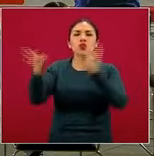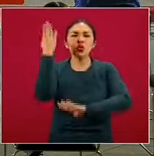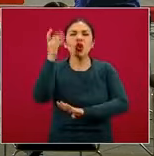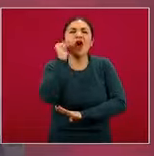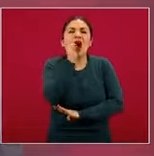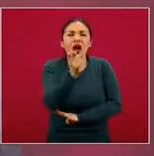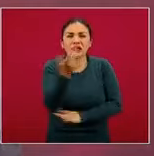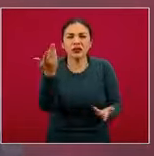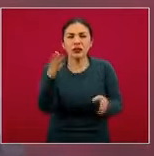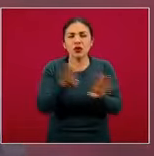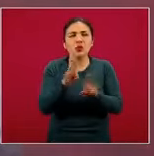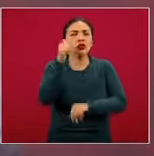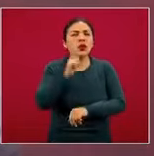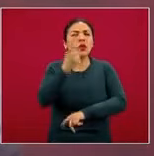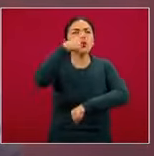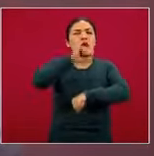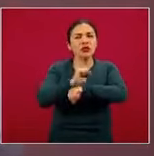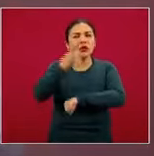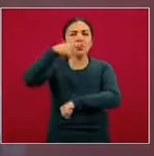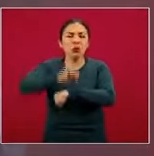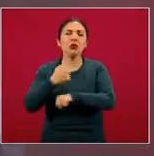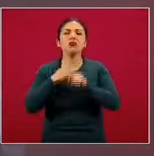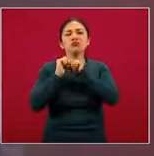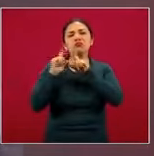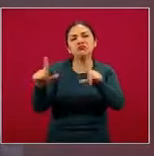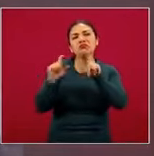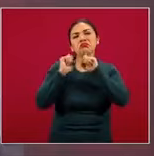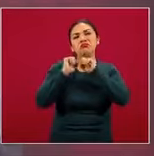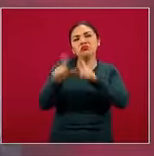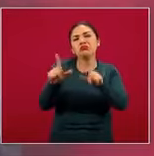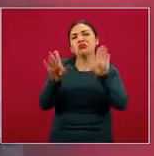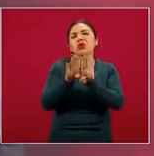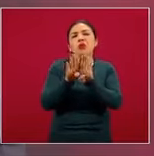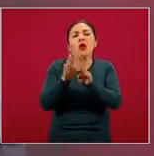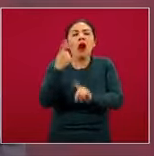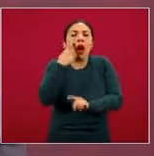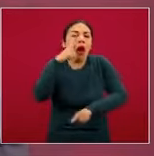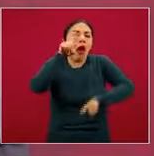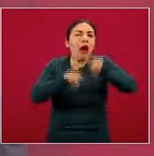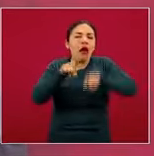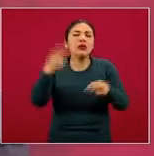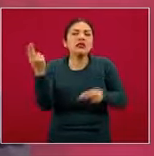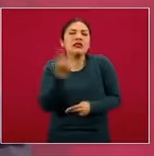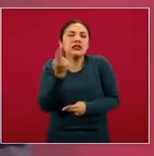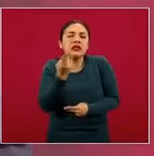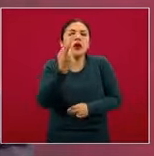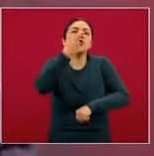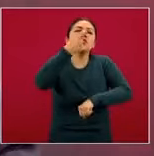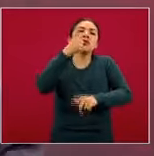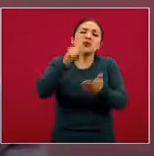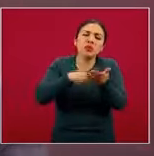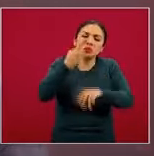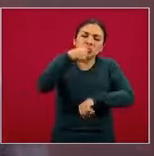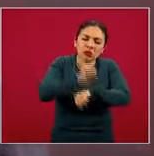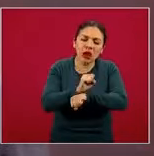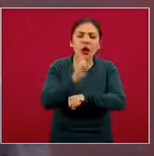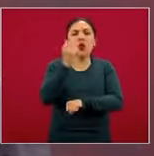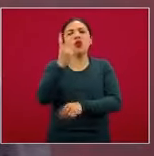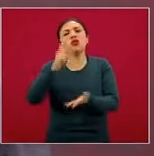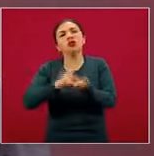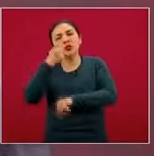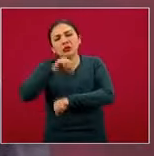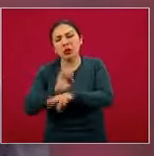actualización semanal, lo vamos a estar presentando según se vaya necesitando, un par de veces a la semana o una vez a la semana,